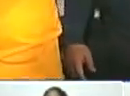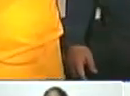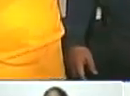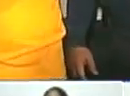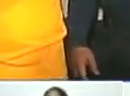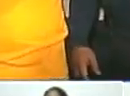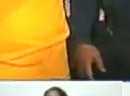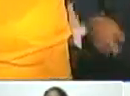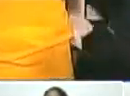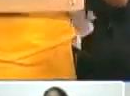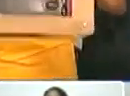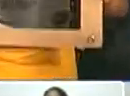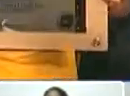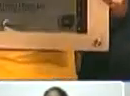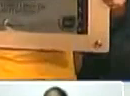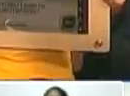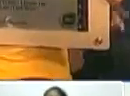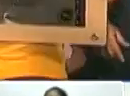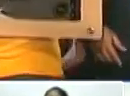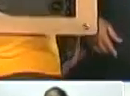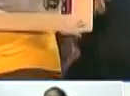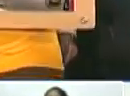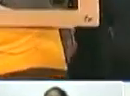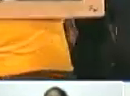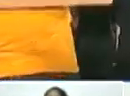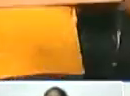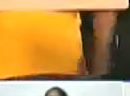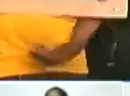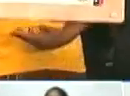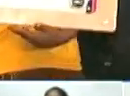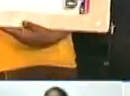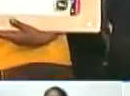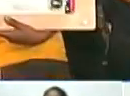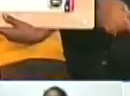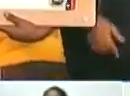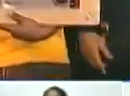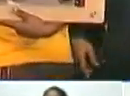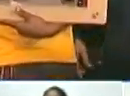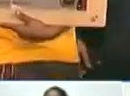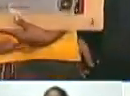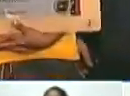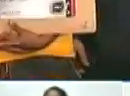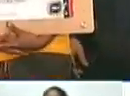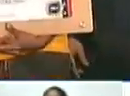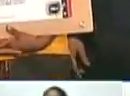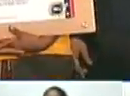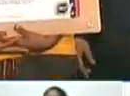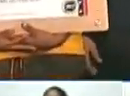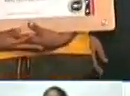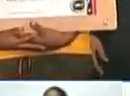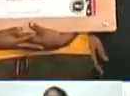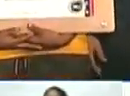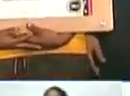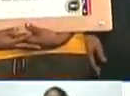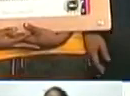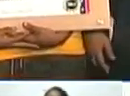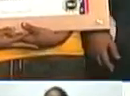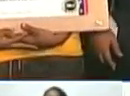Iris, estaba preguntando el nombre del muchacho. Jesús, Jesús e